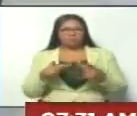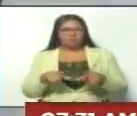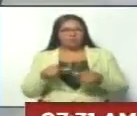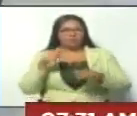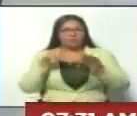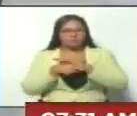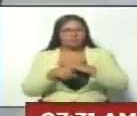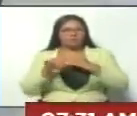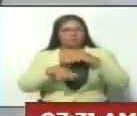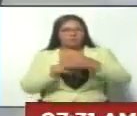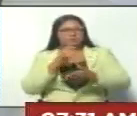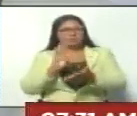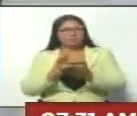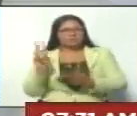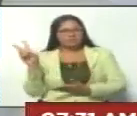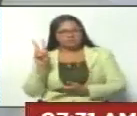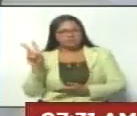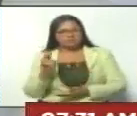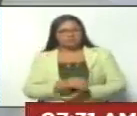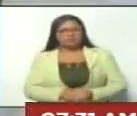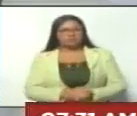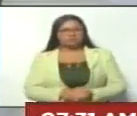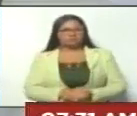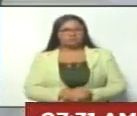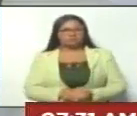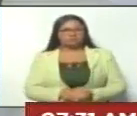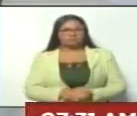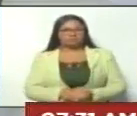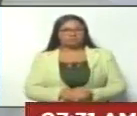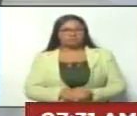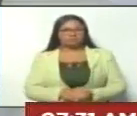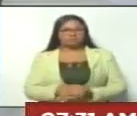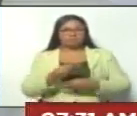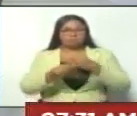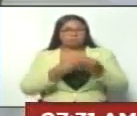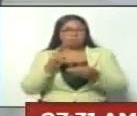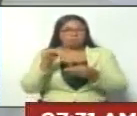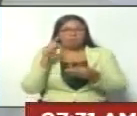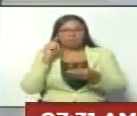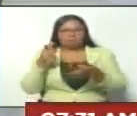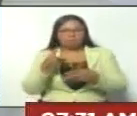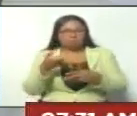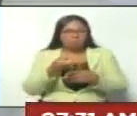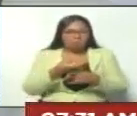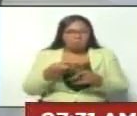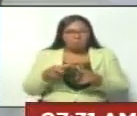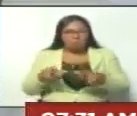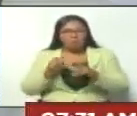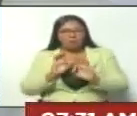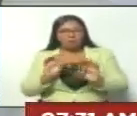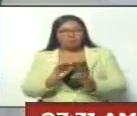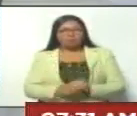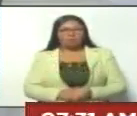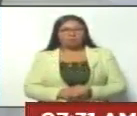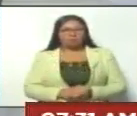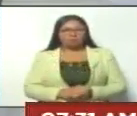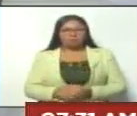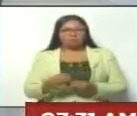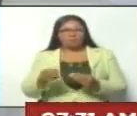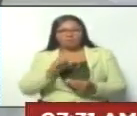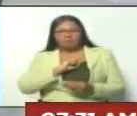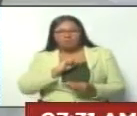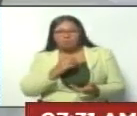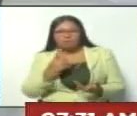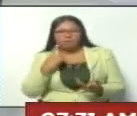Universidad Central de Venezuela. Claro. Y no, claro, no se hizo nunca. Porque yo creo que hay un poco también así como de temor con ese